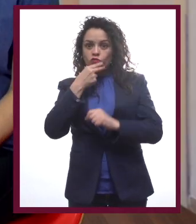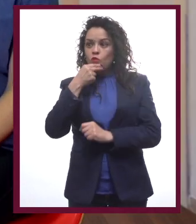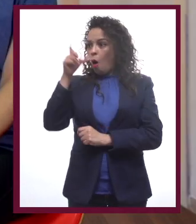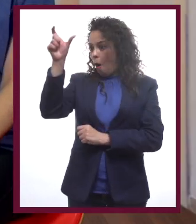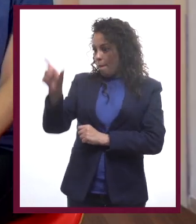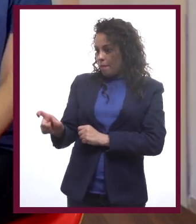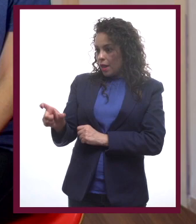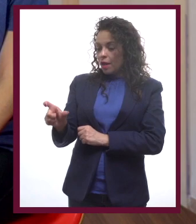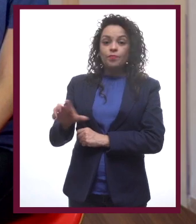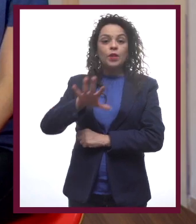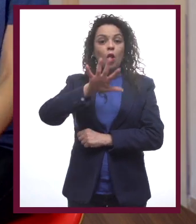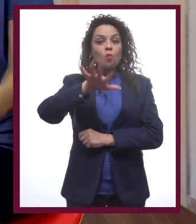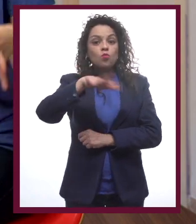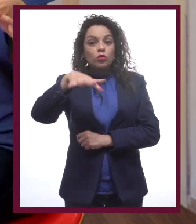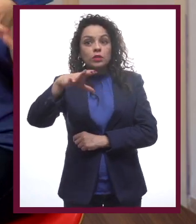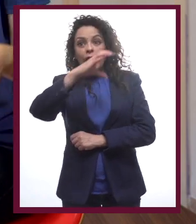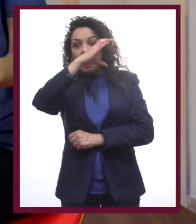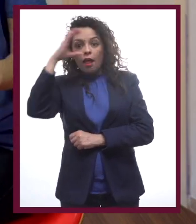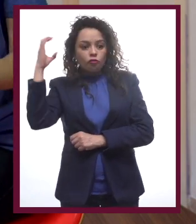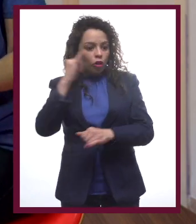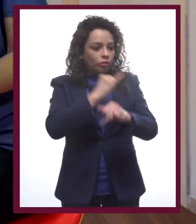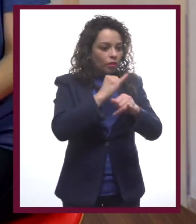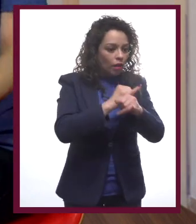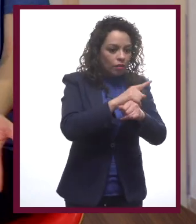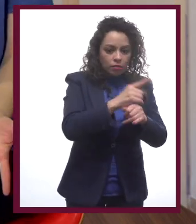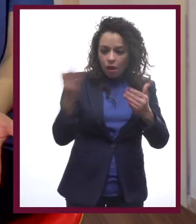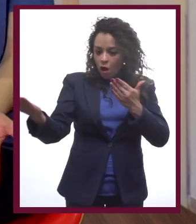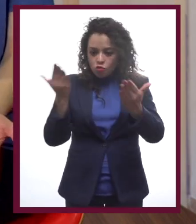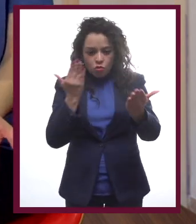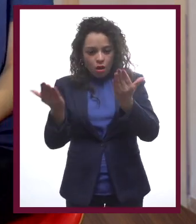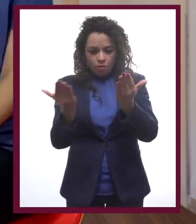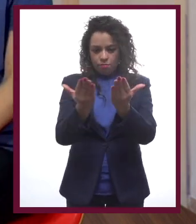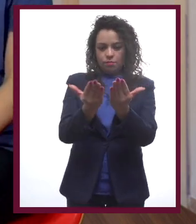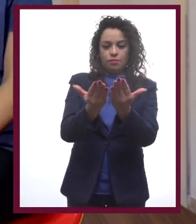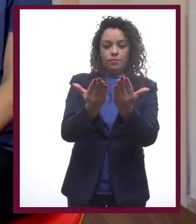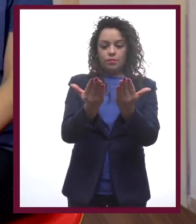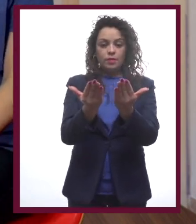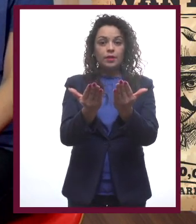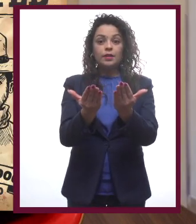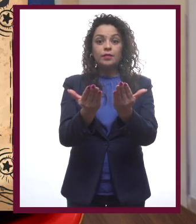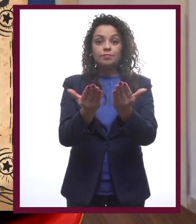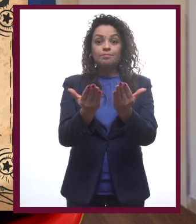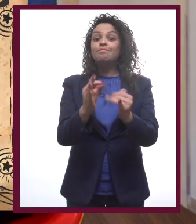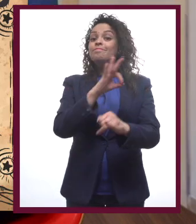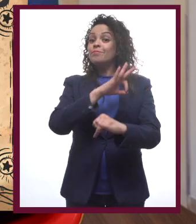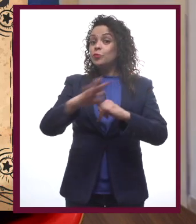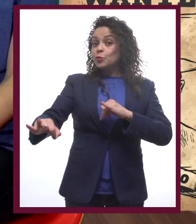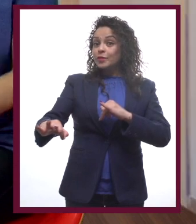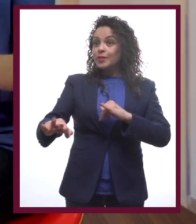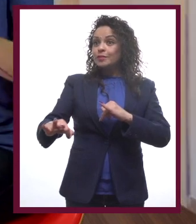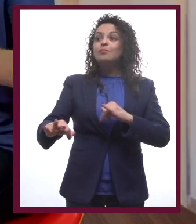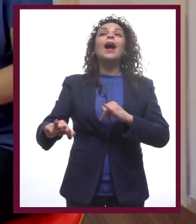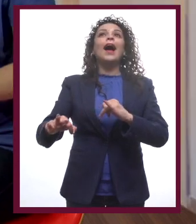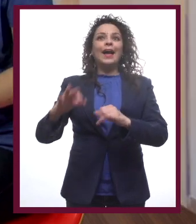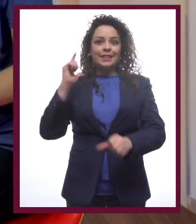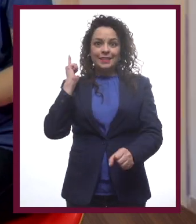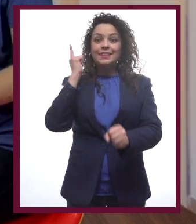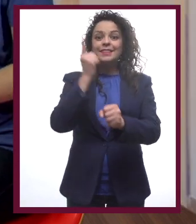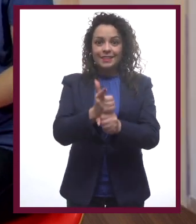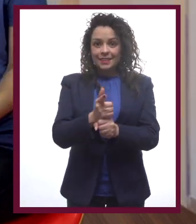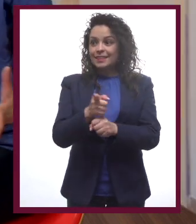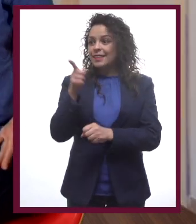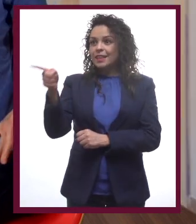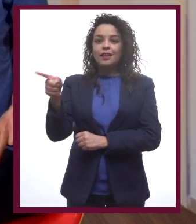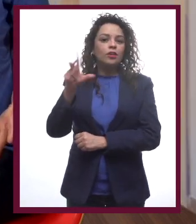Tomarle una foto al forastero, buscar la foto del cuatrero en Internet comparar los rostros de ambos. y